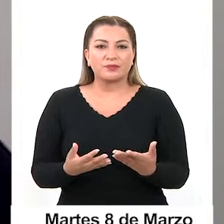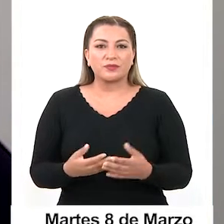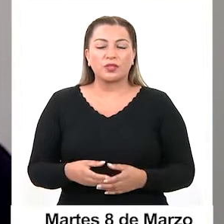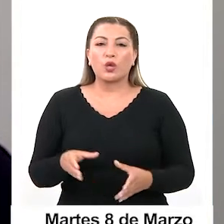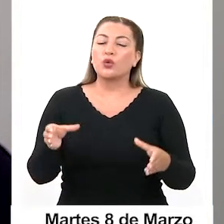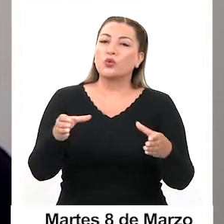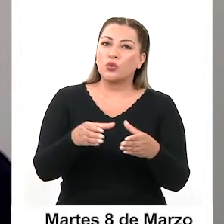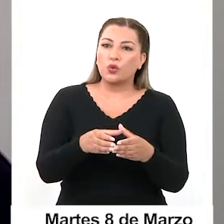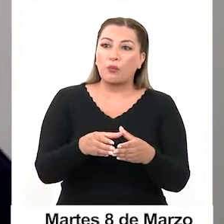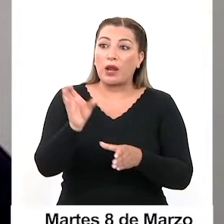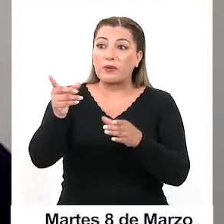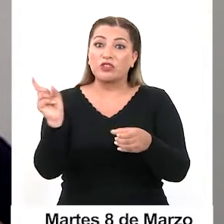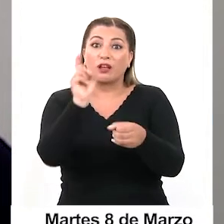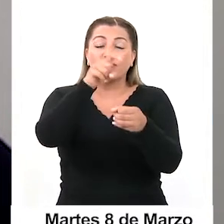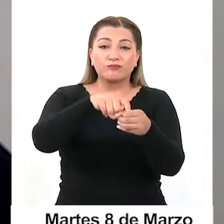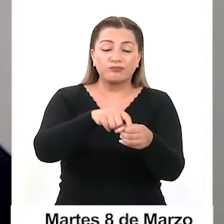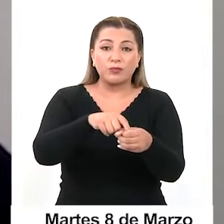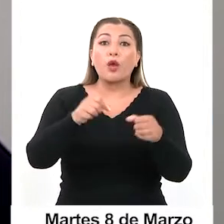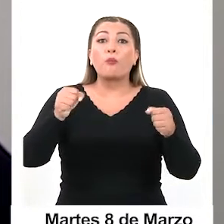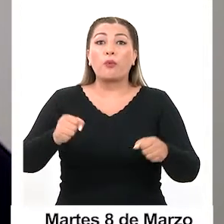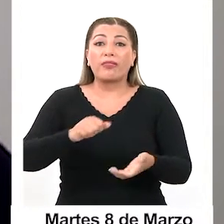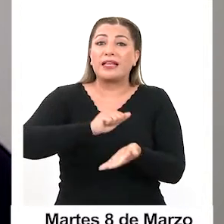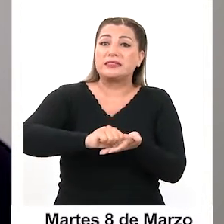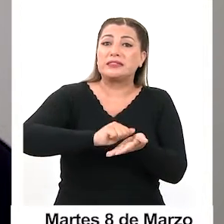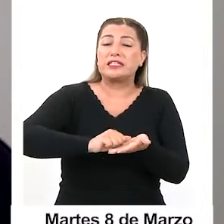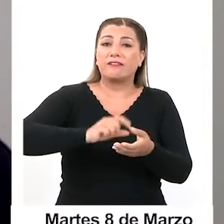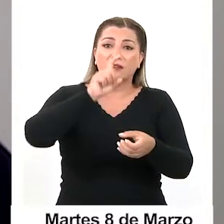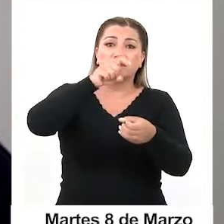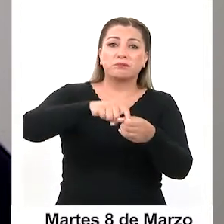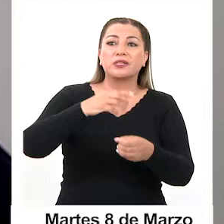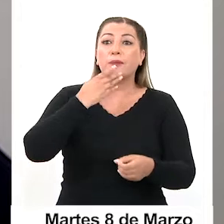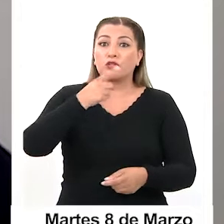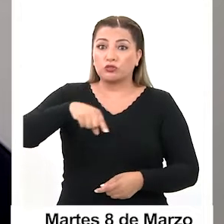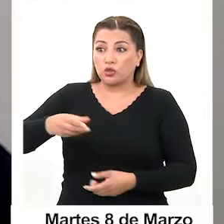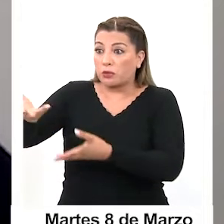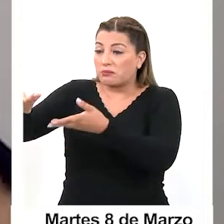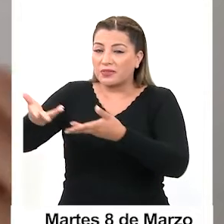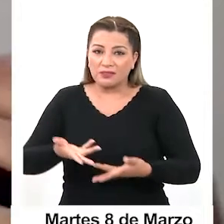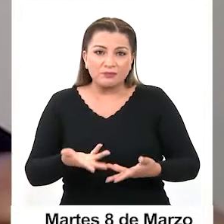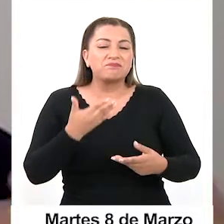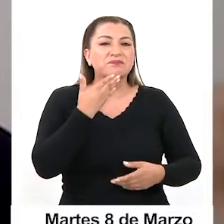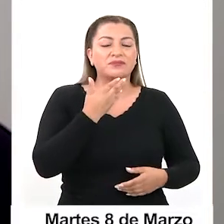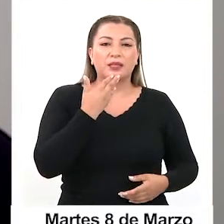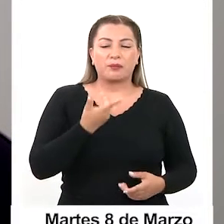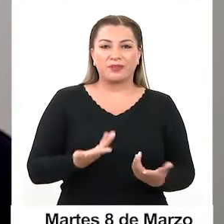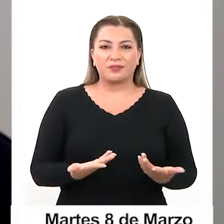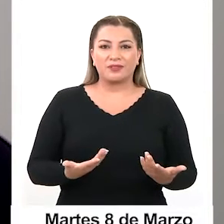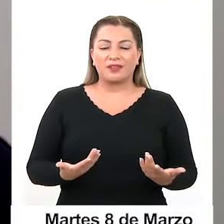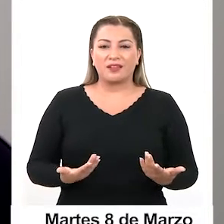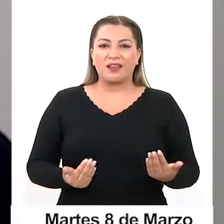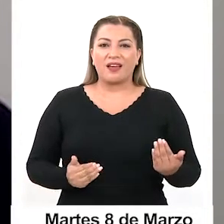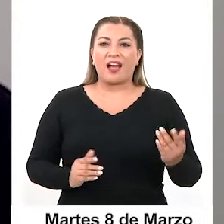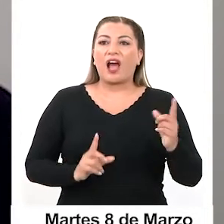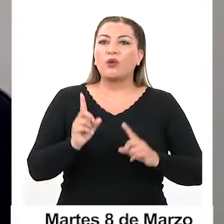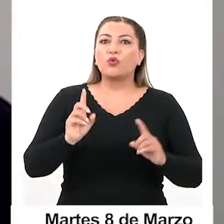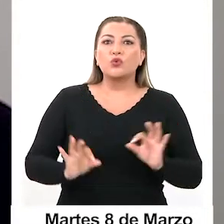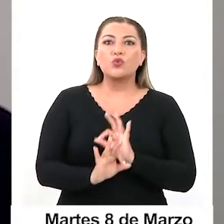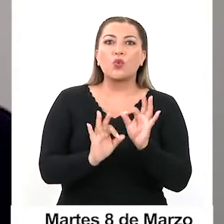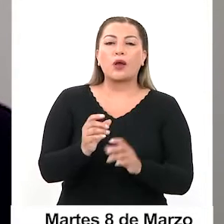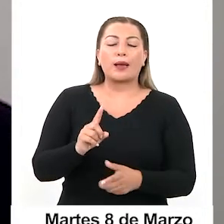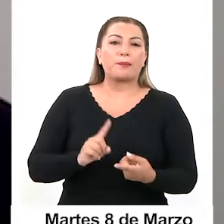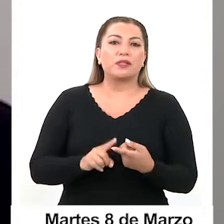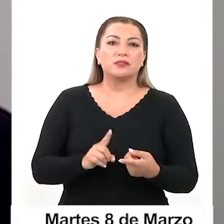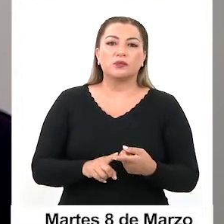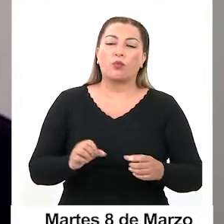gente se suma, se pueden inscribir o también los podemos invitar nosotros. También tratamos de llegar normalmente a esos que no participan.